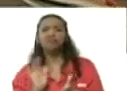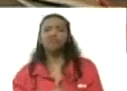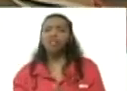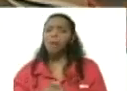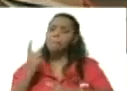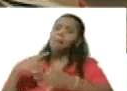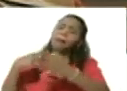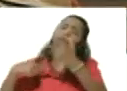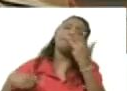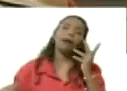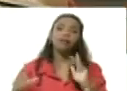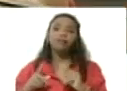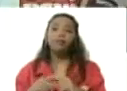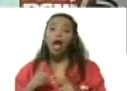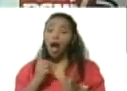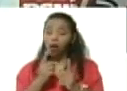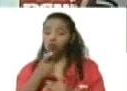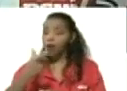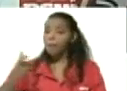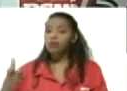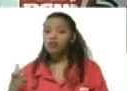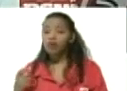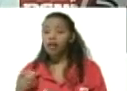gente que su militancia,